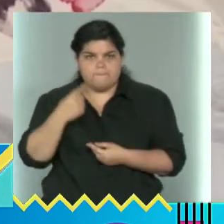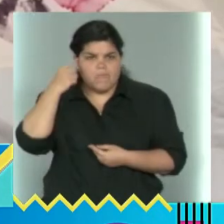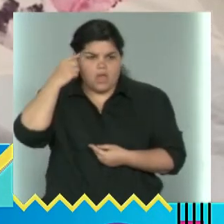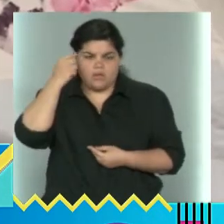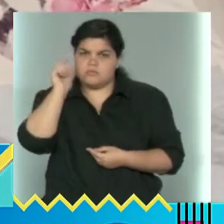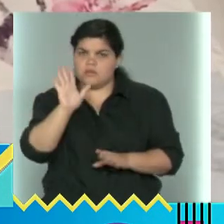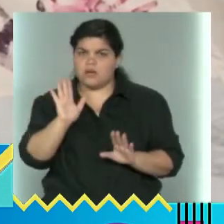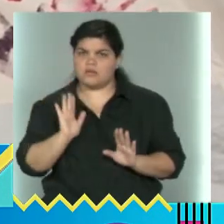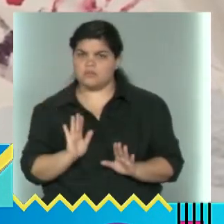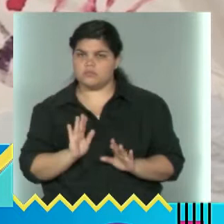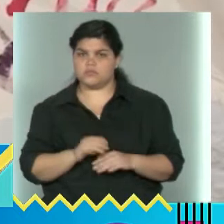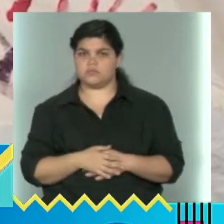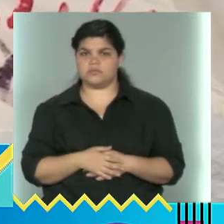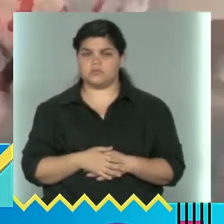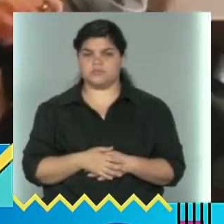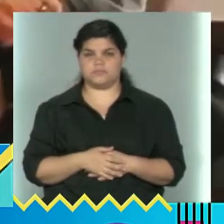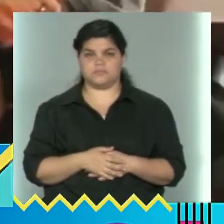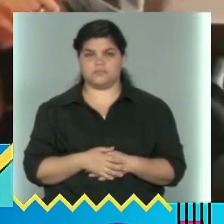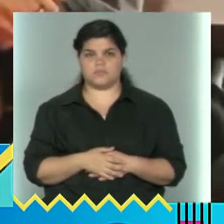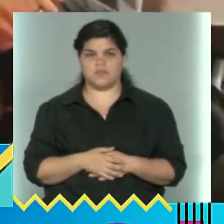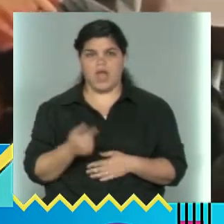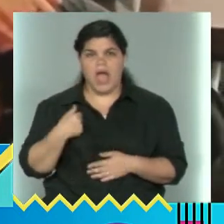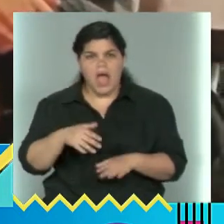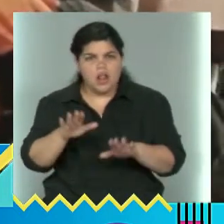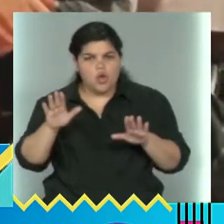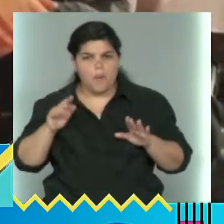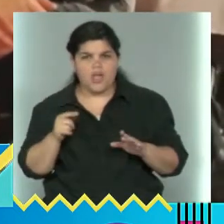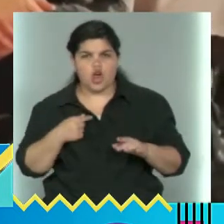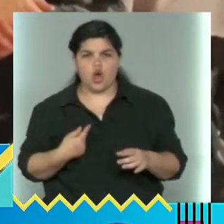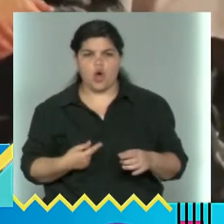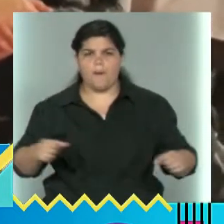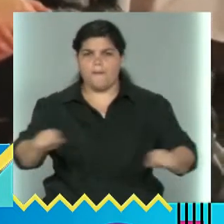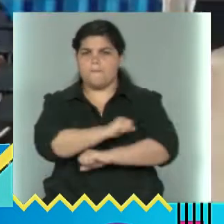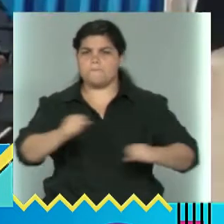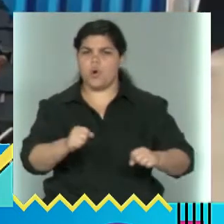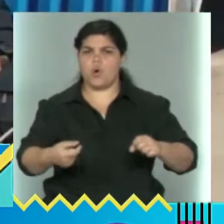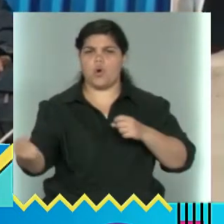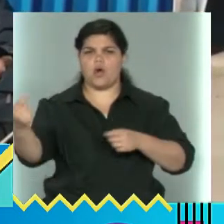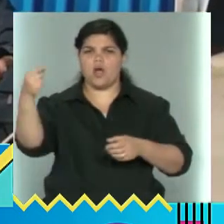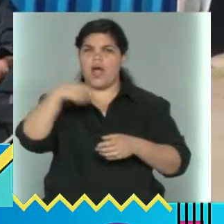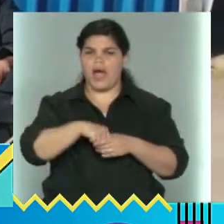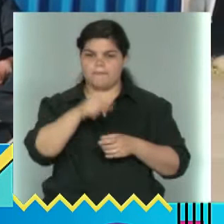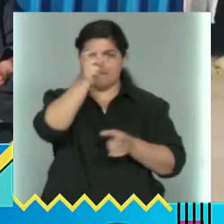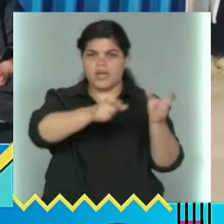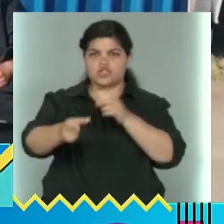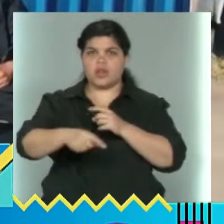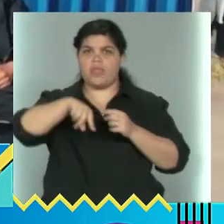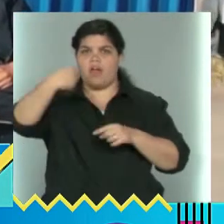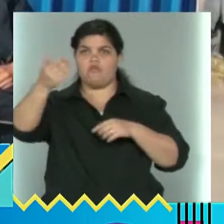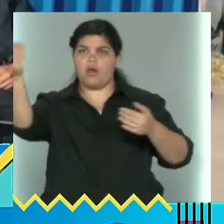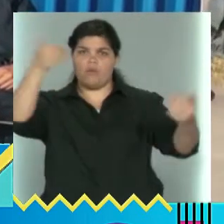había quizás posibles atentados, sí, escondidos entre esta gente que venía desde